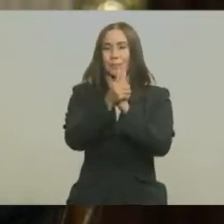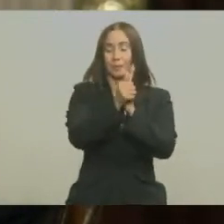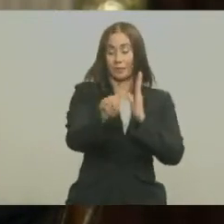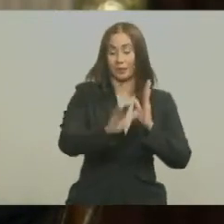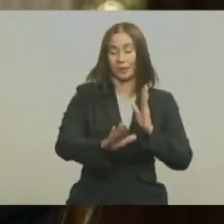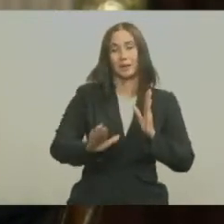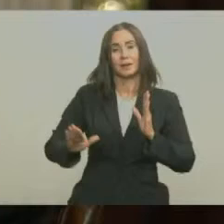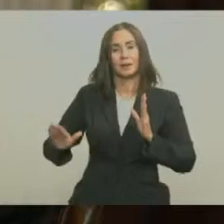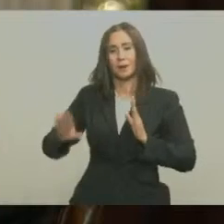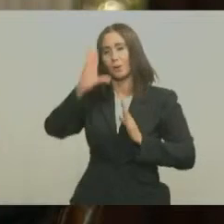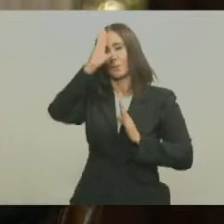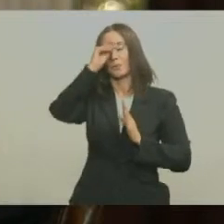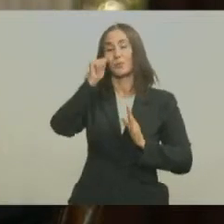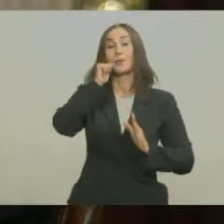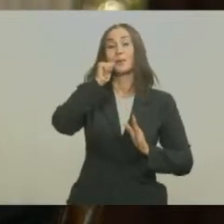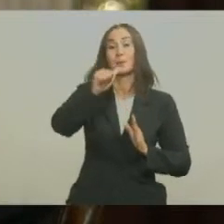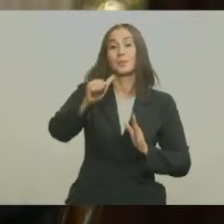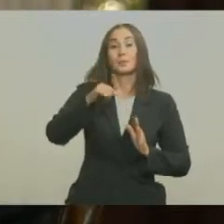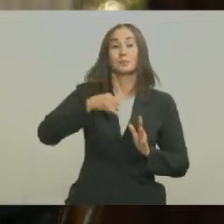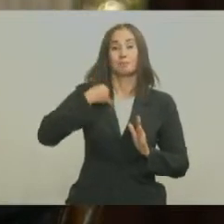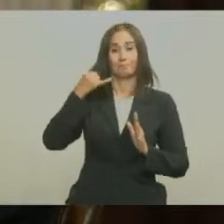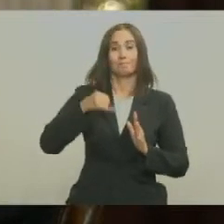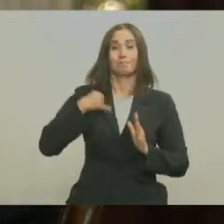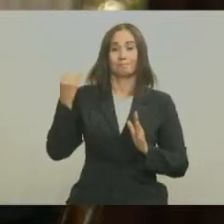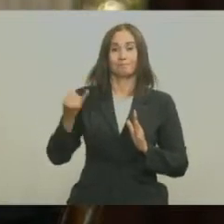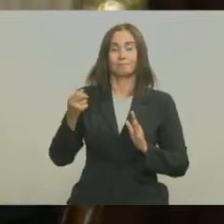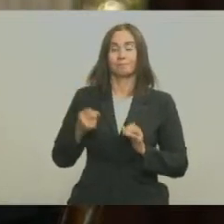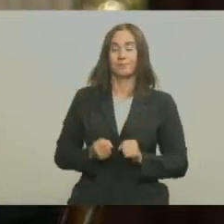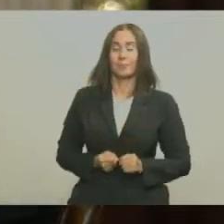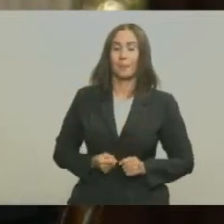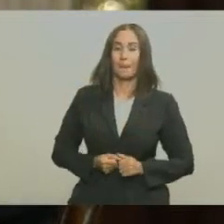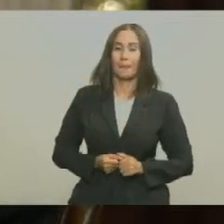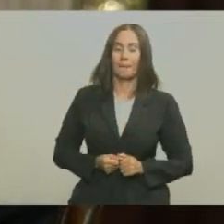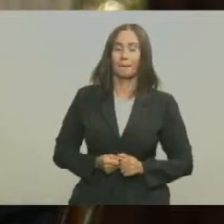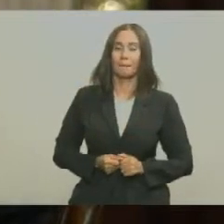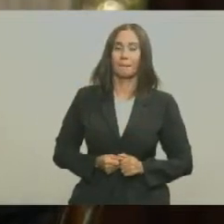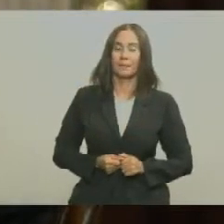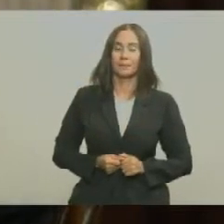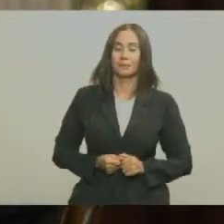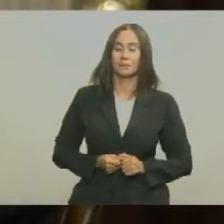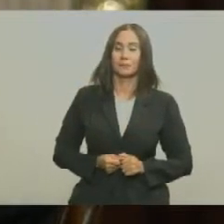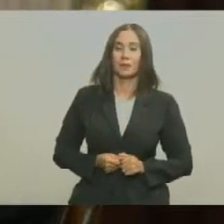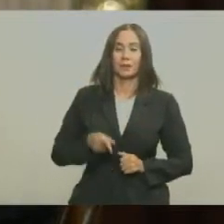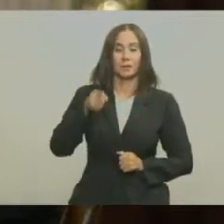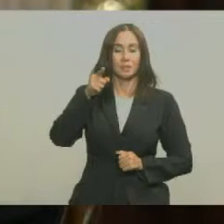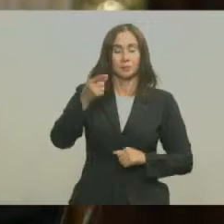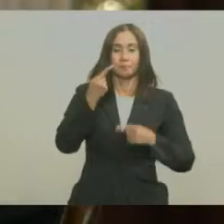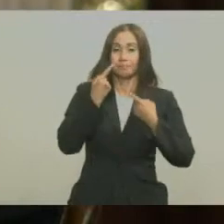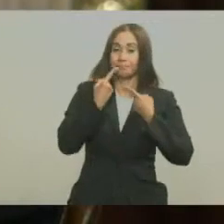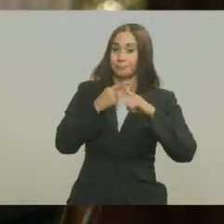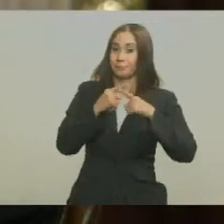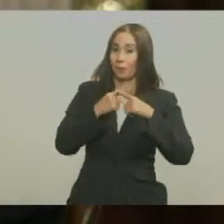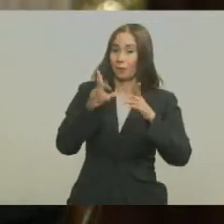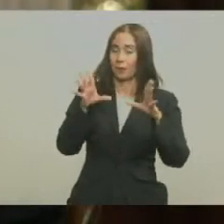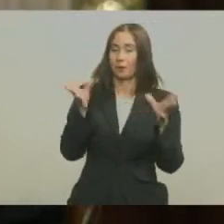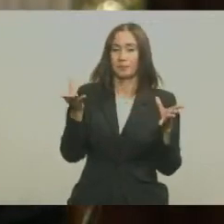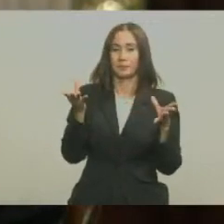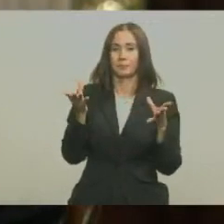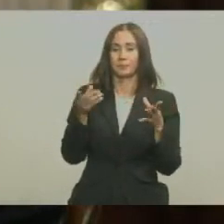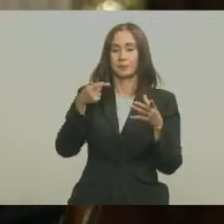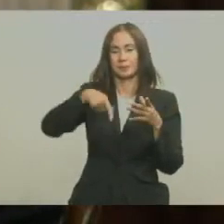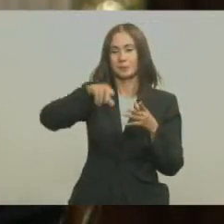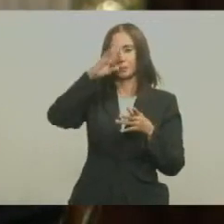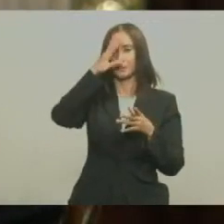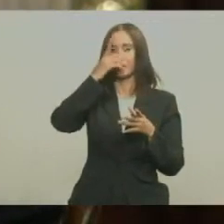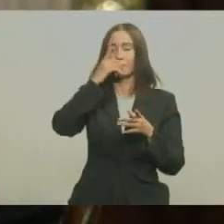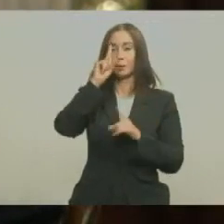niños, niñas y adolescentes. Es doloroso e inaceptable que la República Dominicana